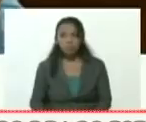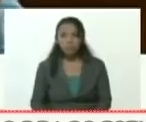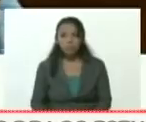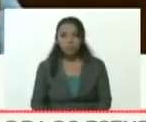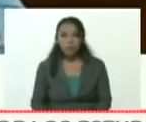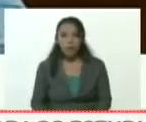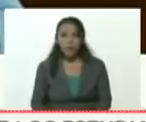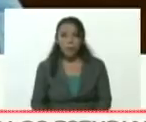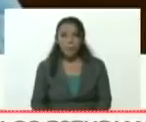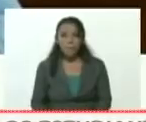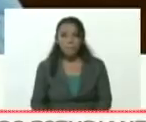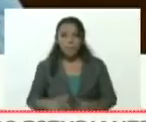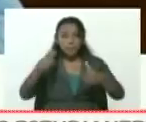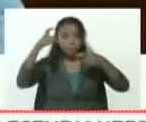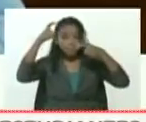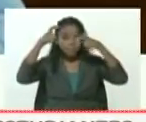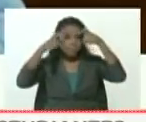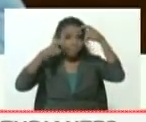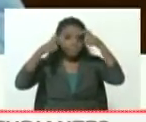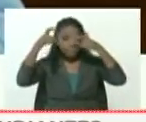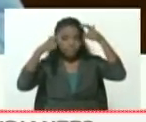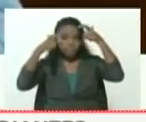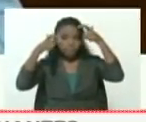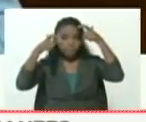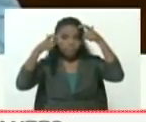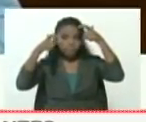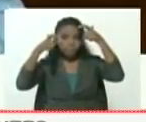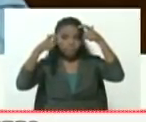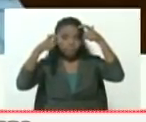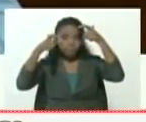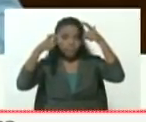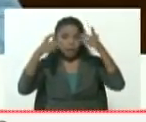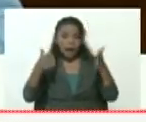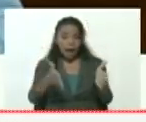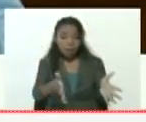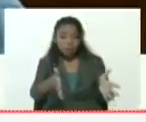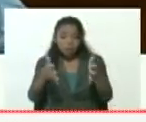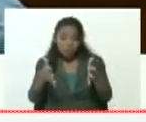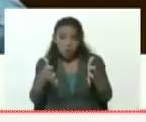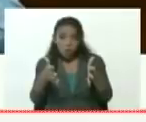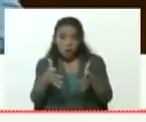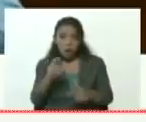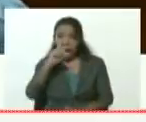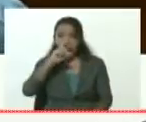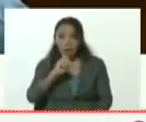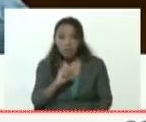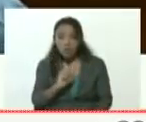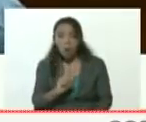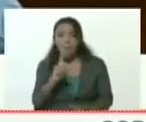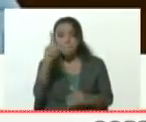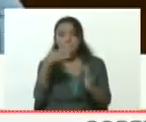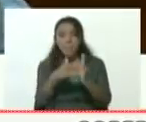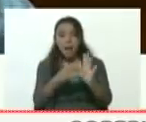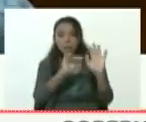Cuando el comandante Chávez ganó la presidencia en el año 98, el